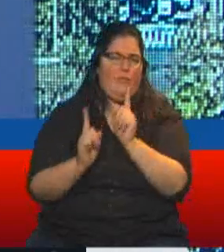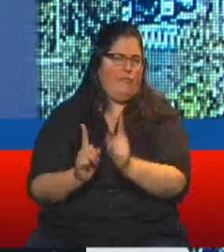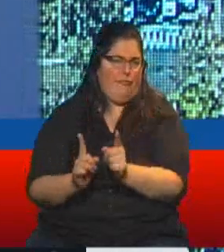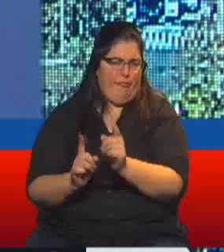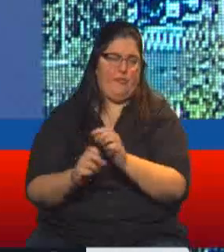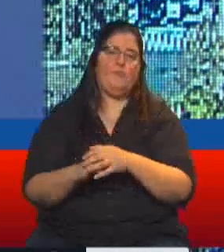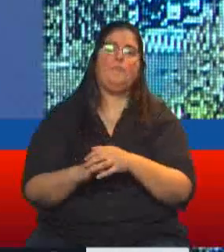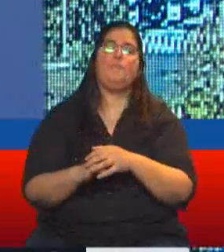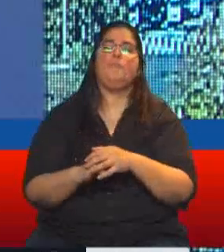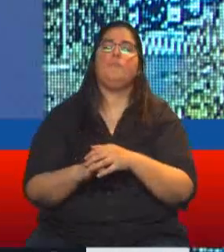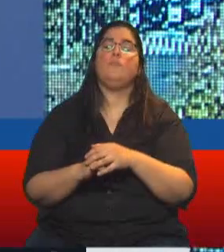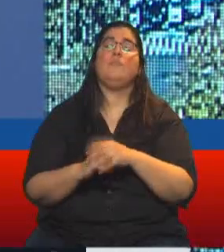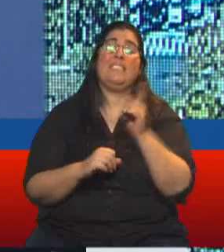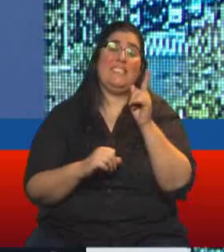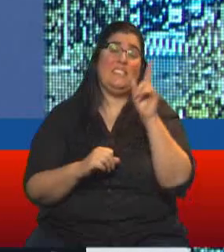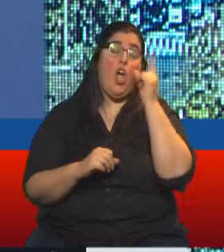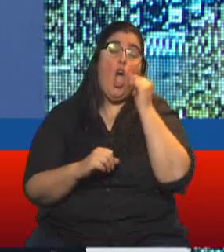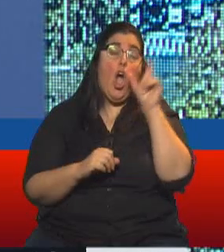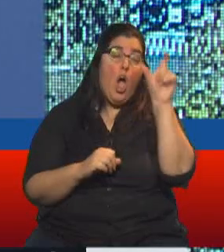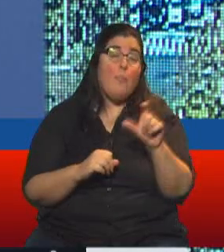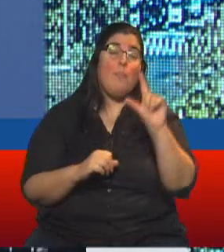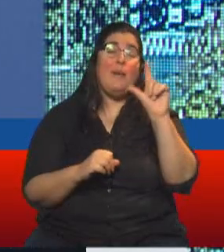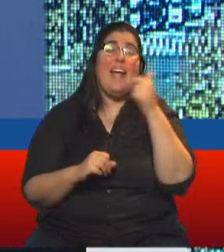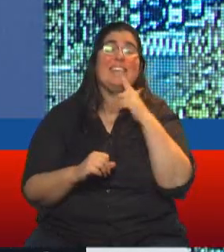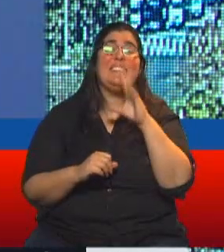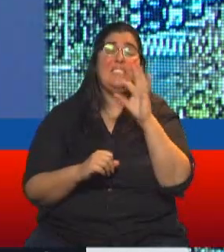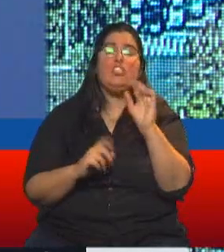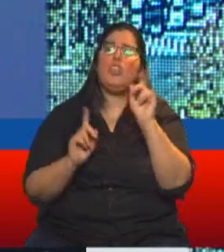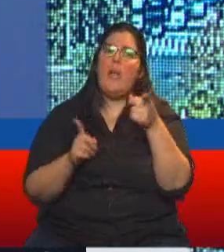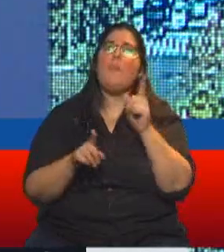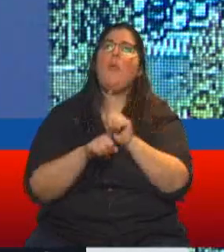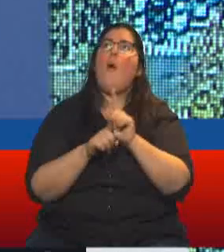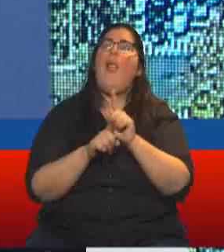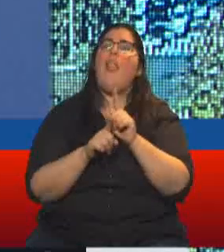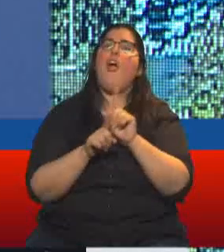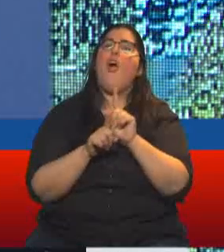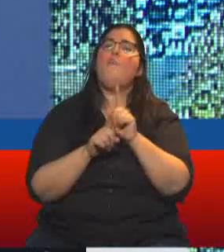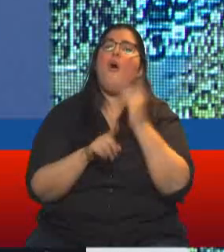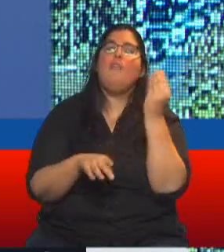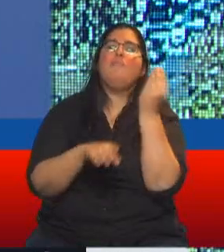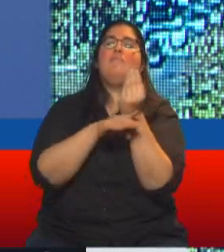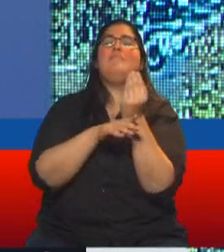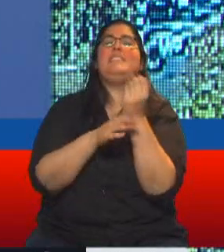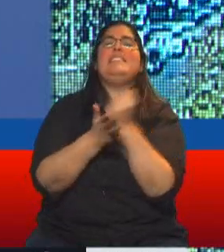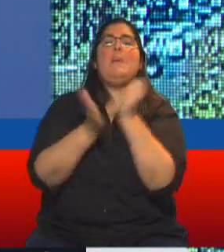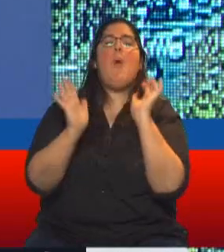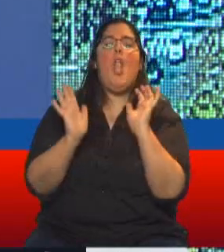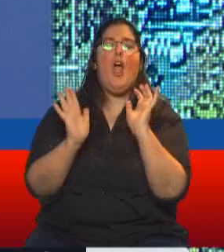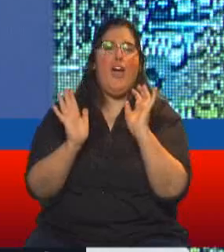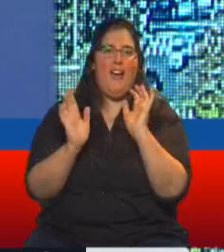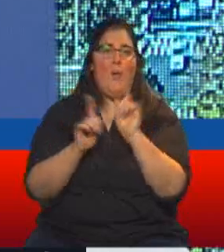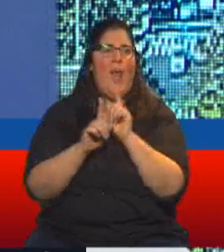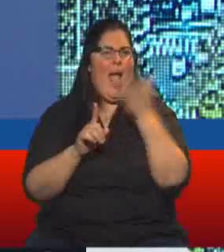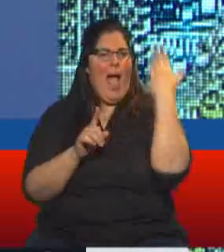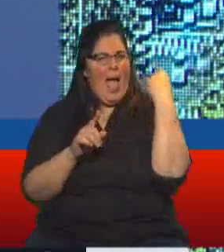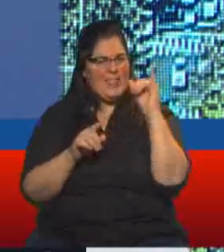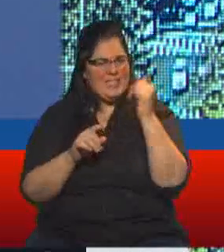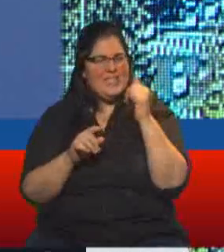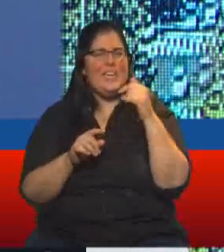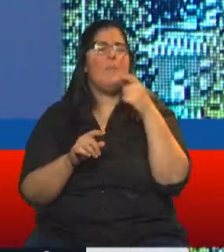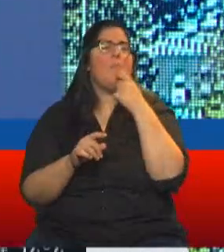también una llegada simbólica, digamos, de un sector de la sociedad peruana al poder, porque hubo otros presidentes de origen popular. Toledo era de